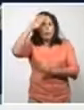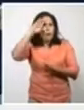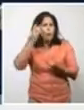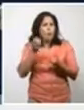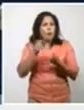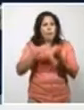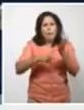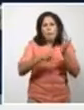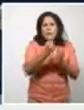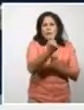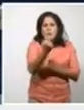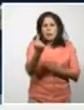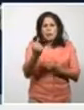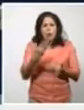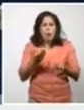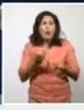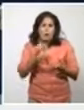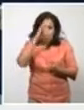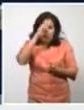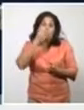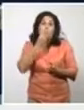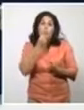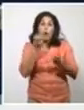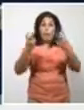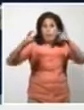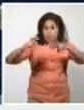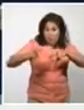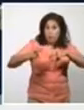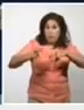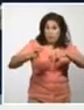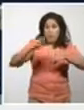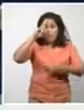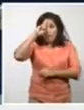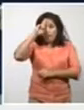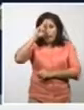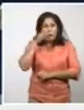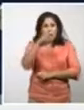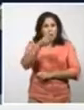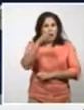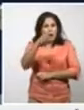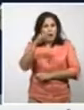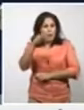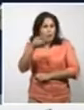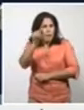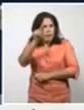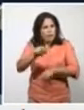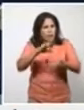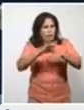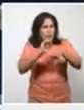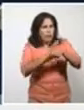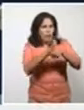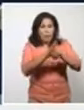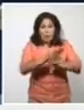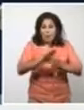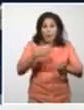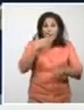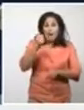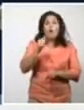provincia, pero sí existe la consulta y en la medida que esto se vaya detectando, pues tal vez en un programa